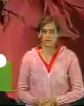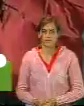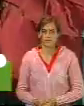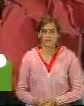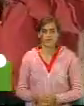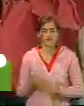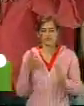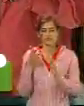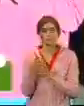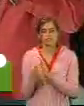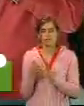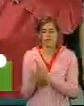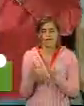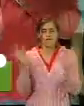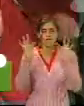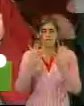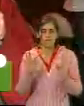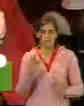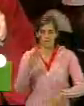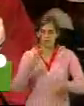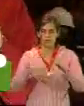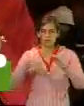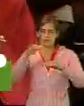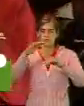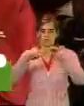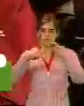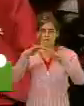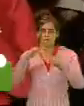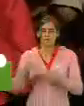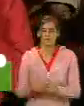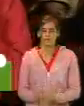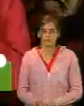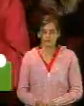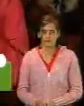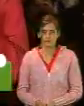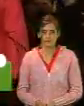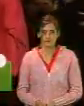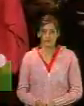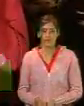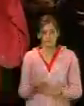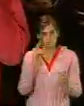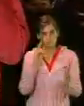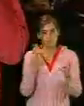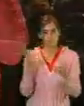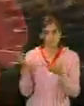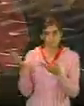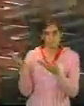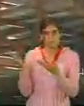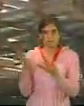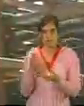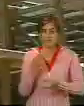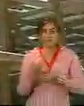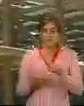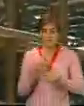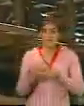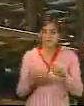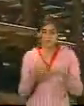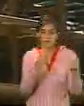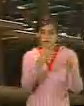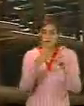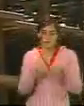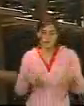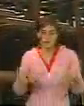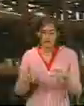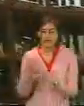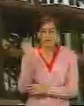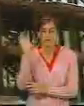Se tratan de un modelo constructivo que vemos acá, que se ha venido levantando en diversos sitios